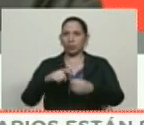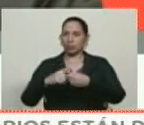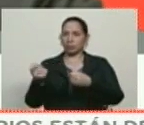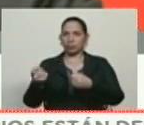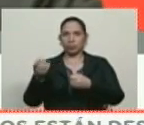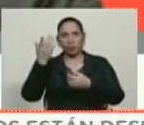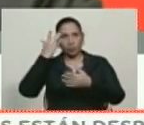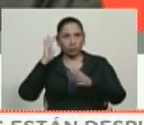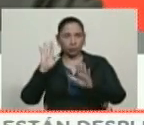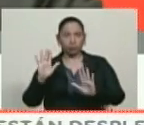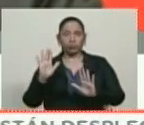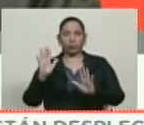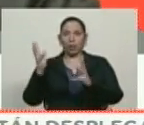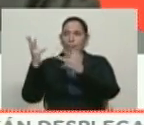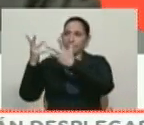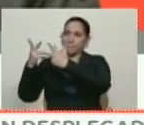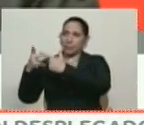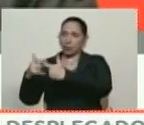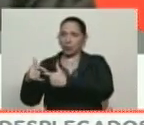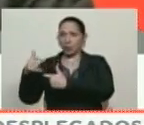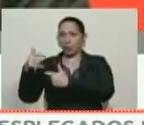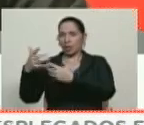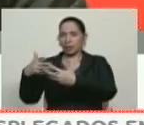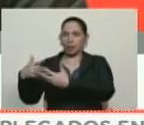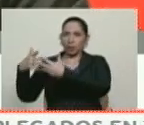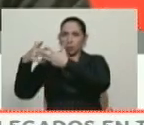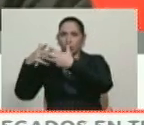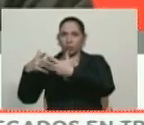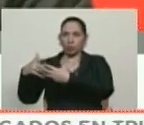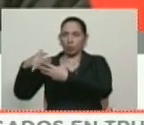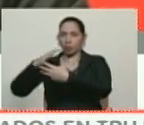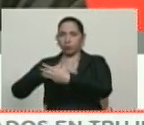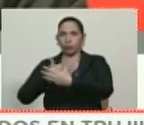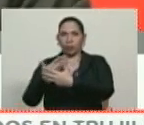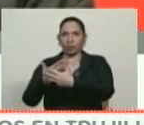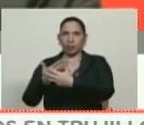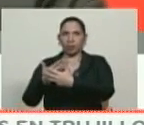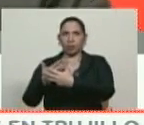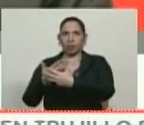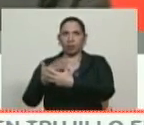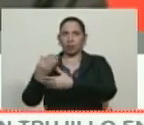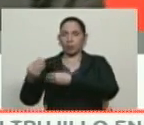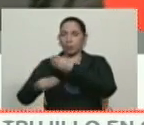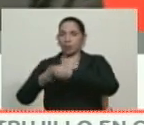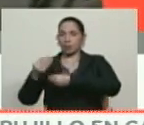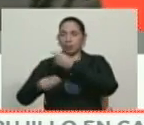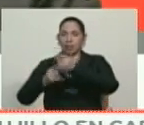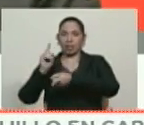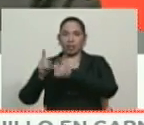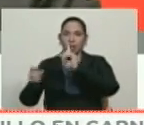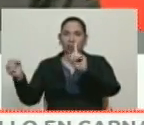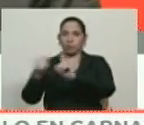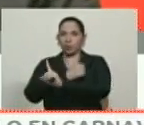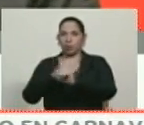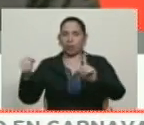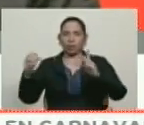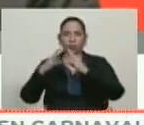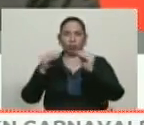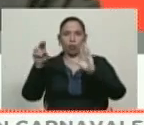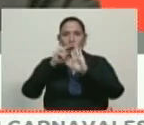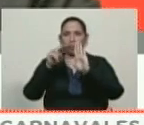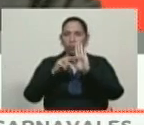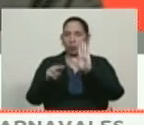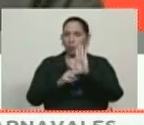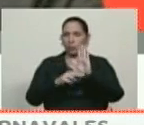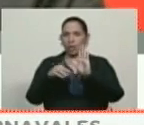posibilidad de que la administración estadounidense puede hacer algo que va a violar todas las normas del